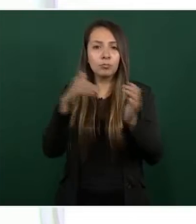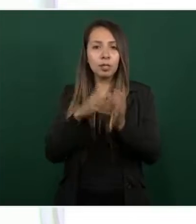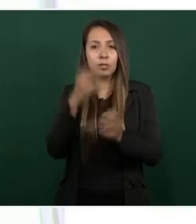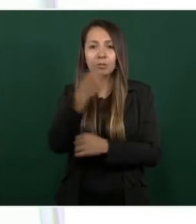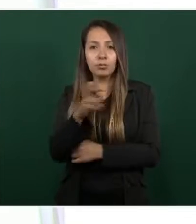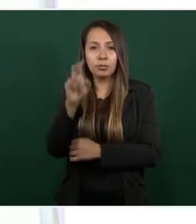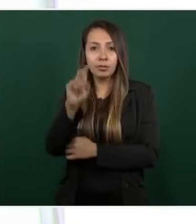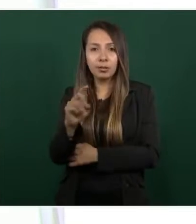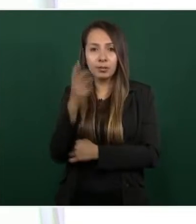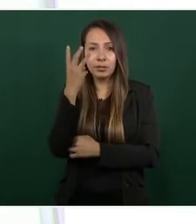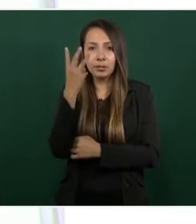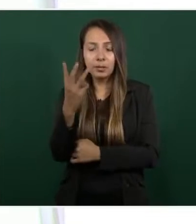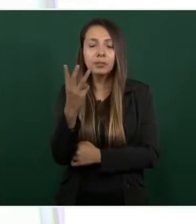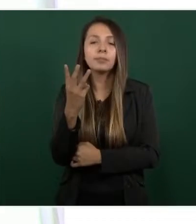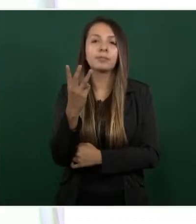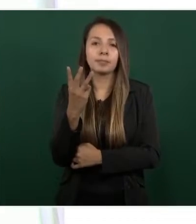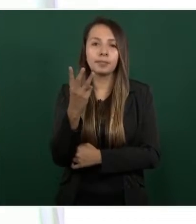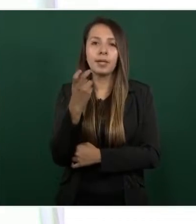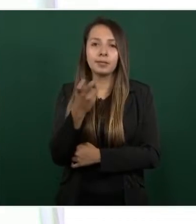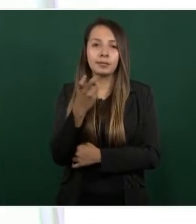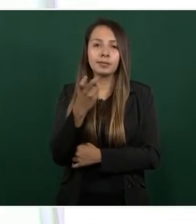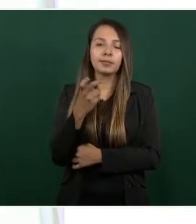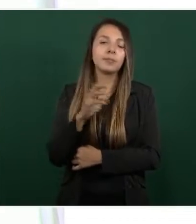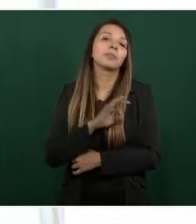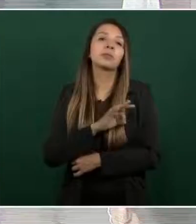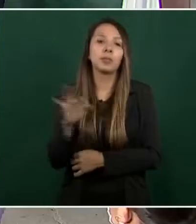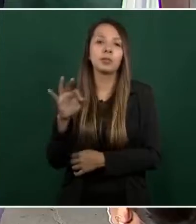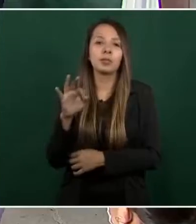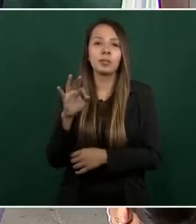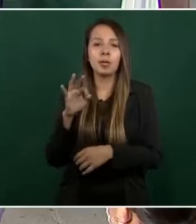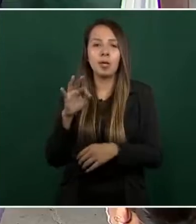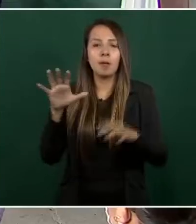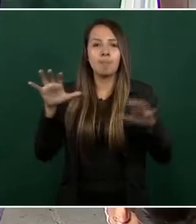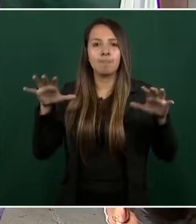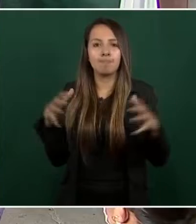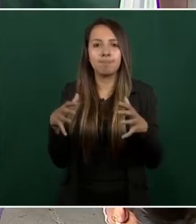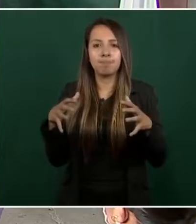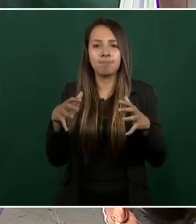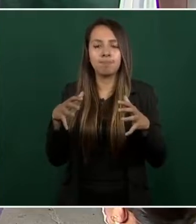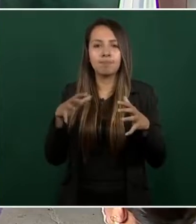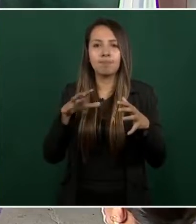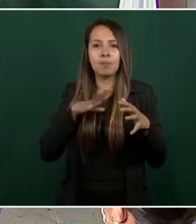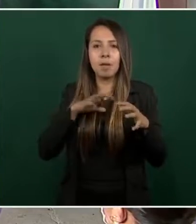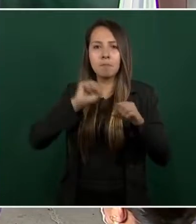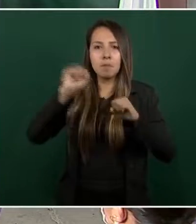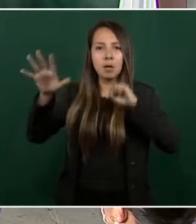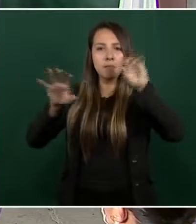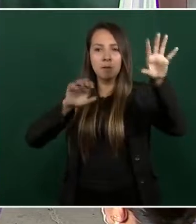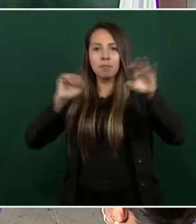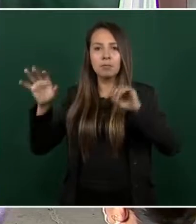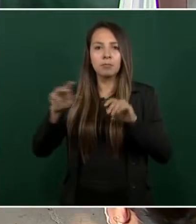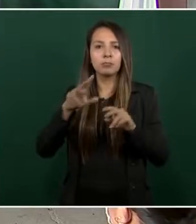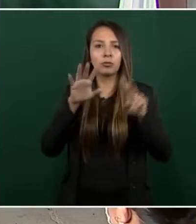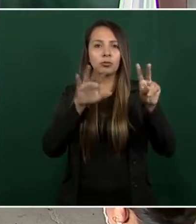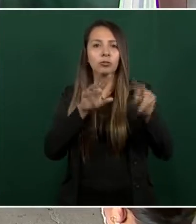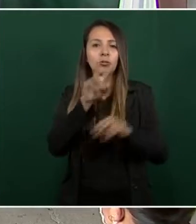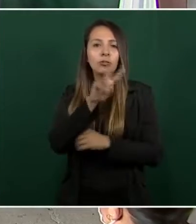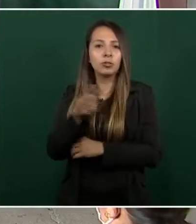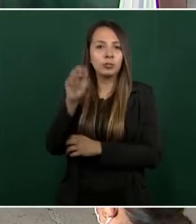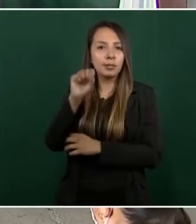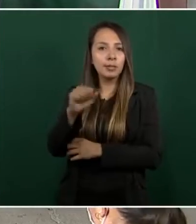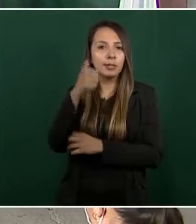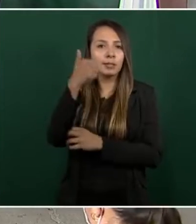128,233. Esto nos permite actualmente tener una fuerza operativa desplegada en las 266 coordinaciones